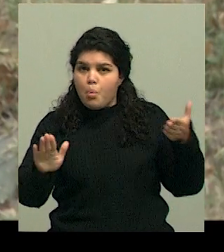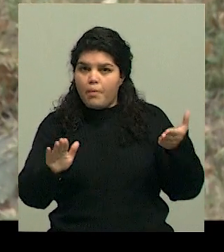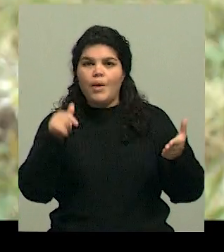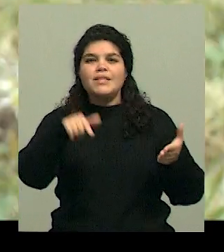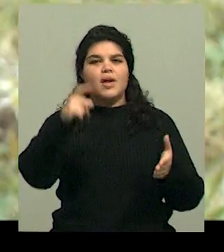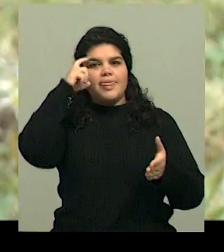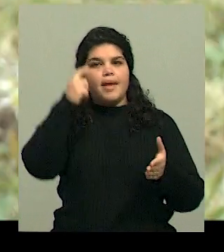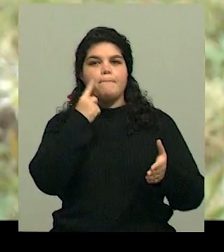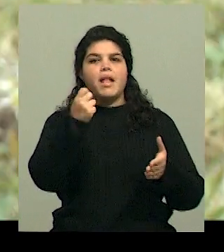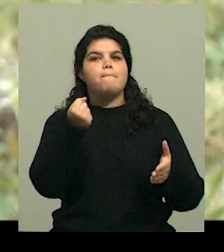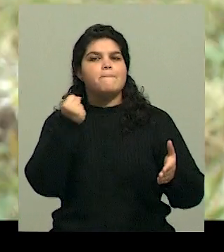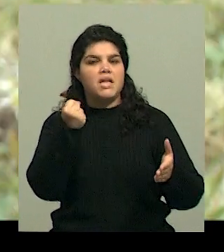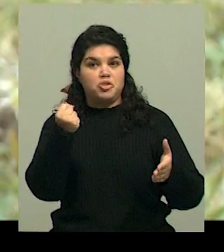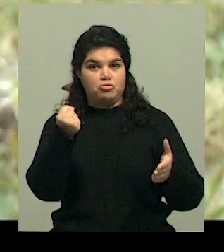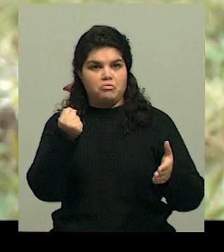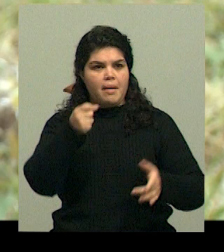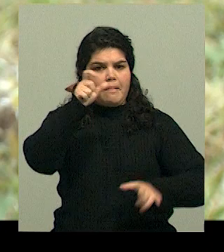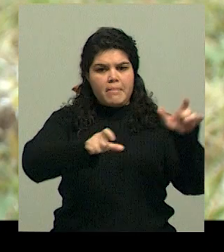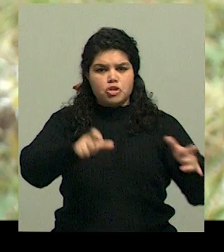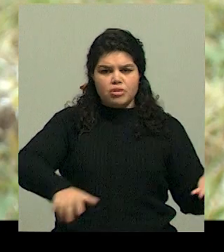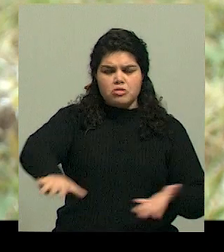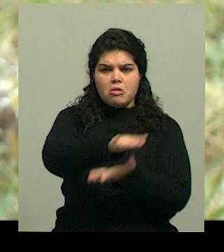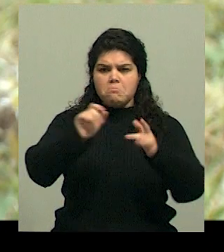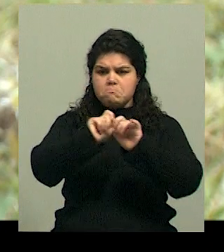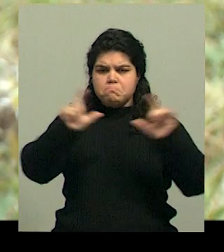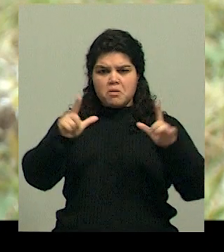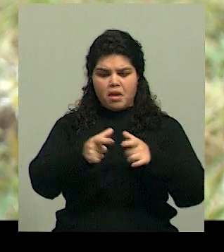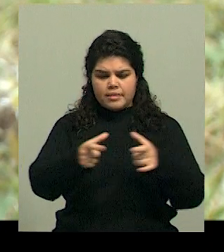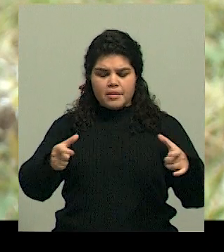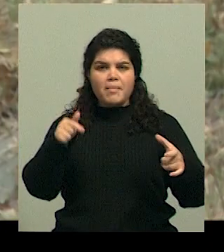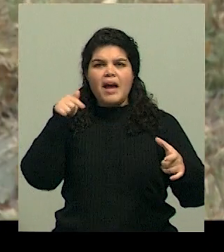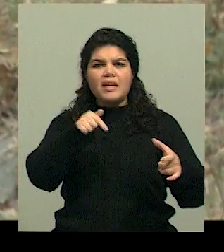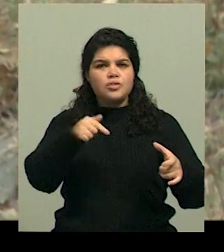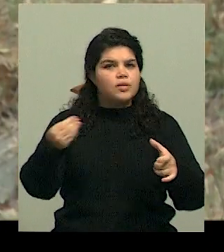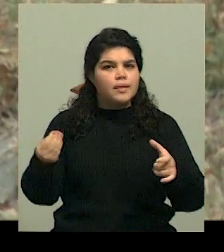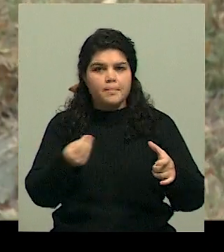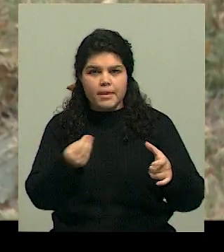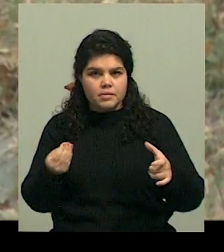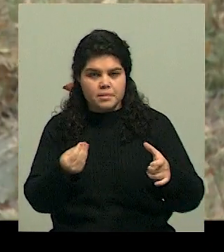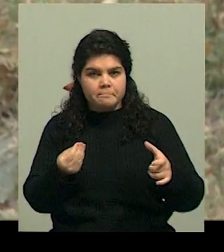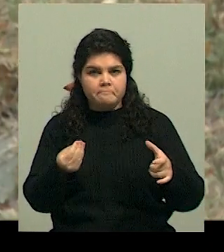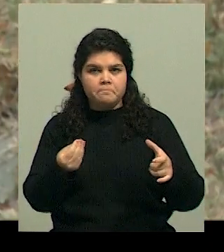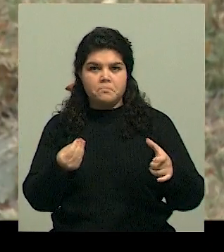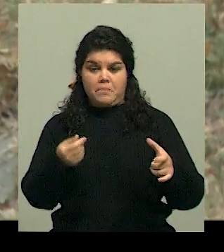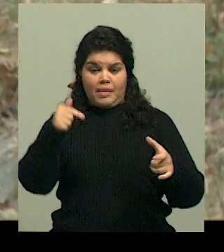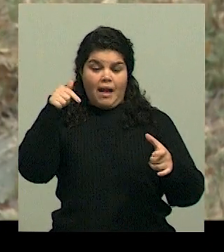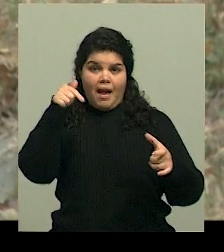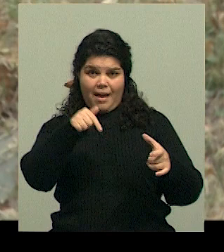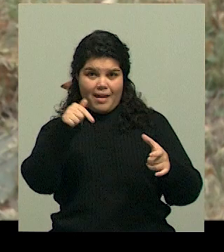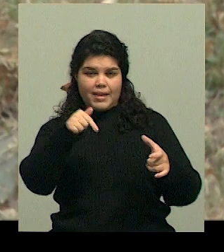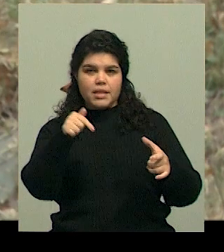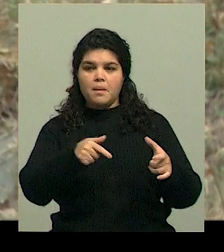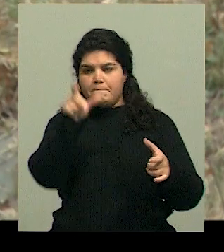10.000 pesos. Y la sorpresa para algunas personas es que en este billete de 10.000 pesos hay